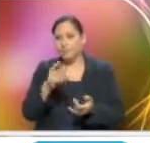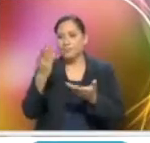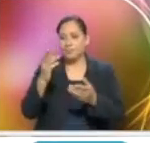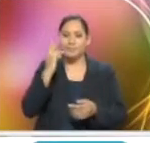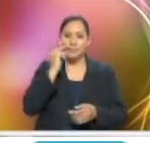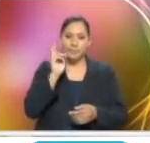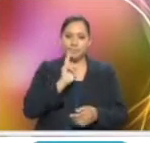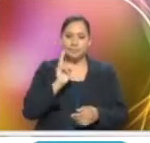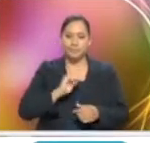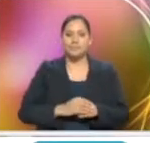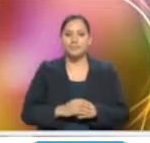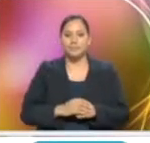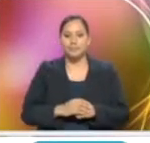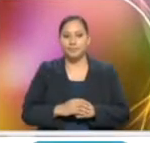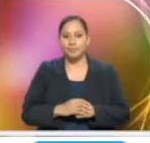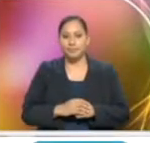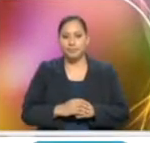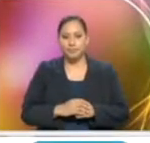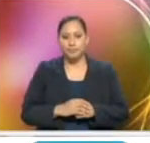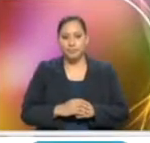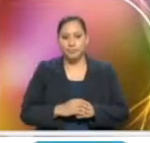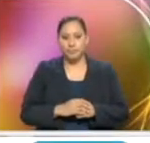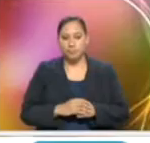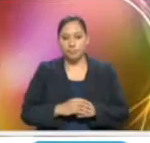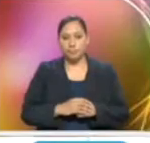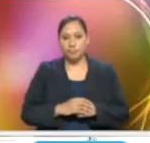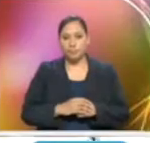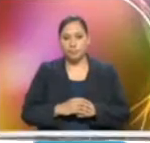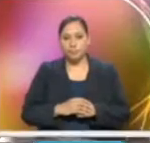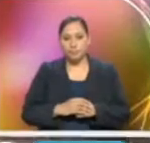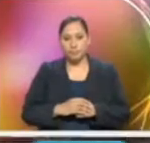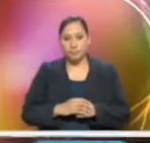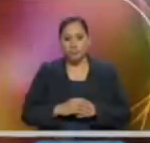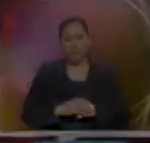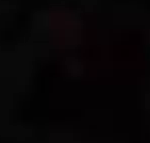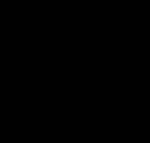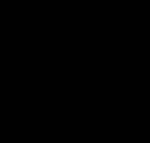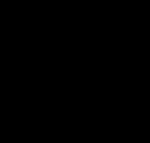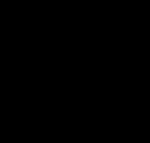contigo, Pao. Vamos a poner un poquito de queso aquí. Sí, dale, tú dale. El quesito que se vaya derritiendo.